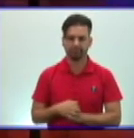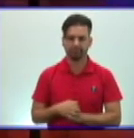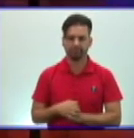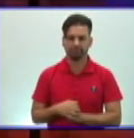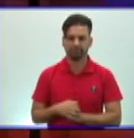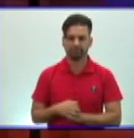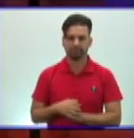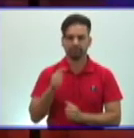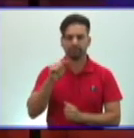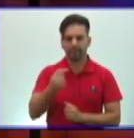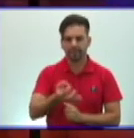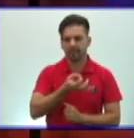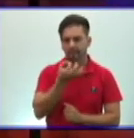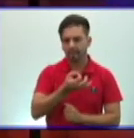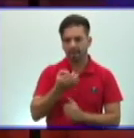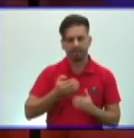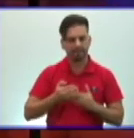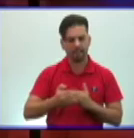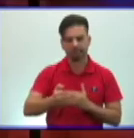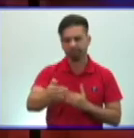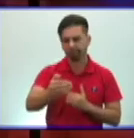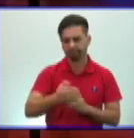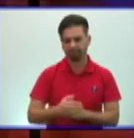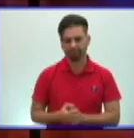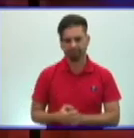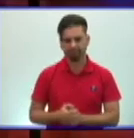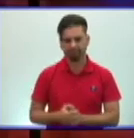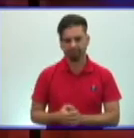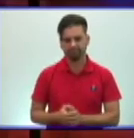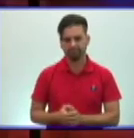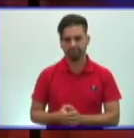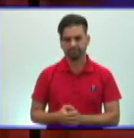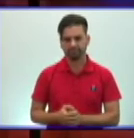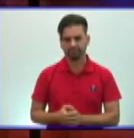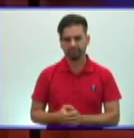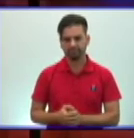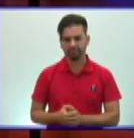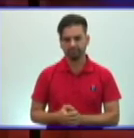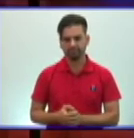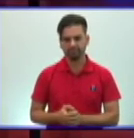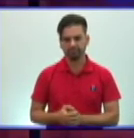general esta concepción de la que les hablaba.